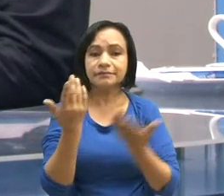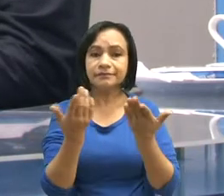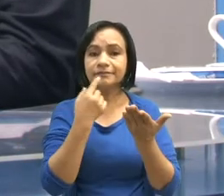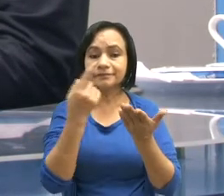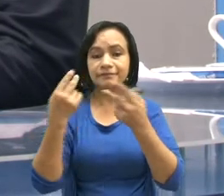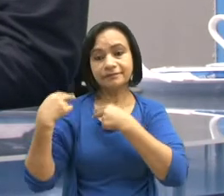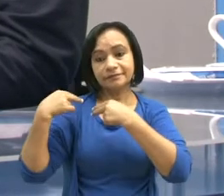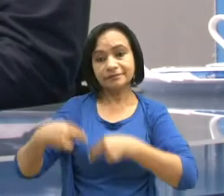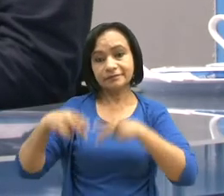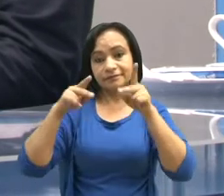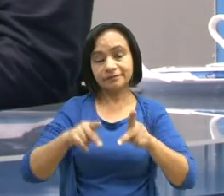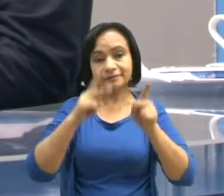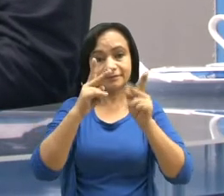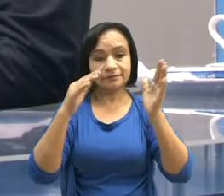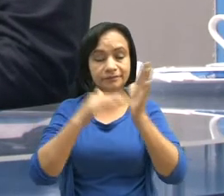el ser humano, para el año